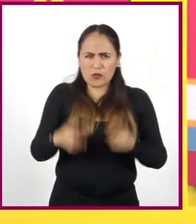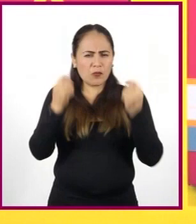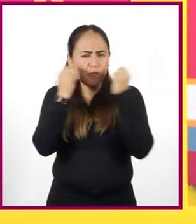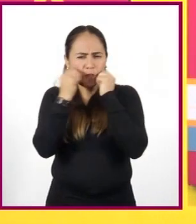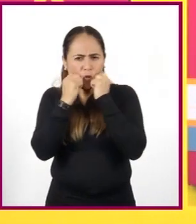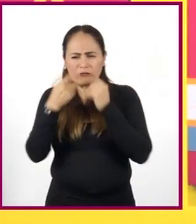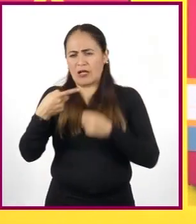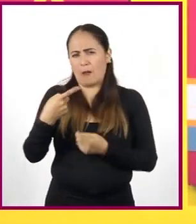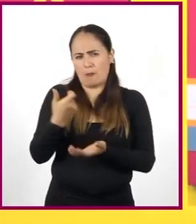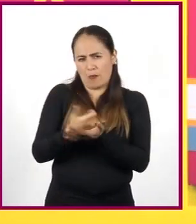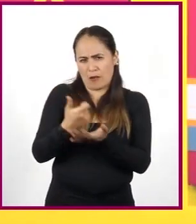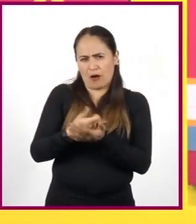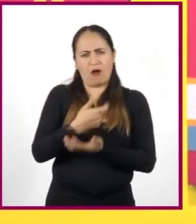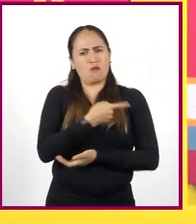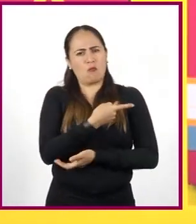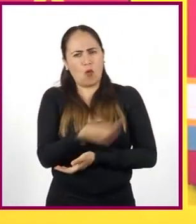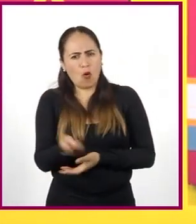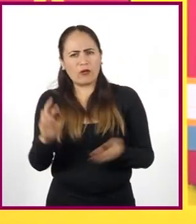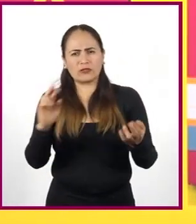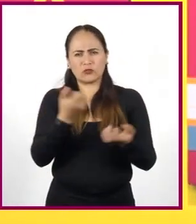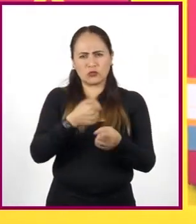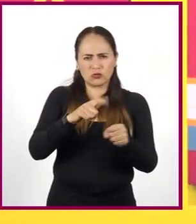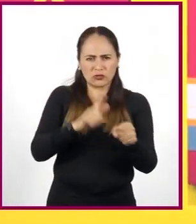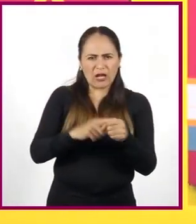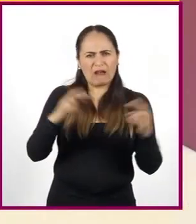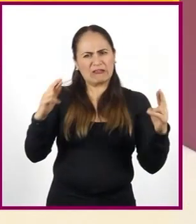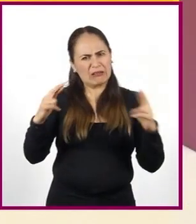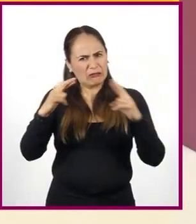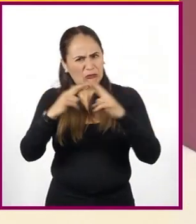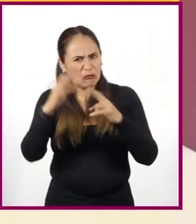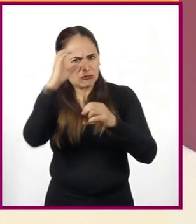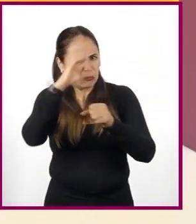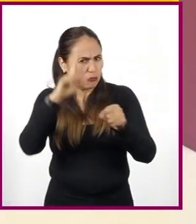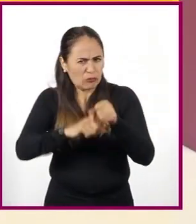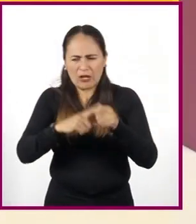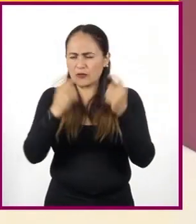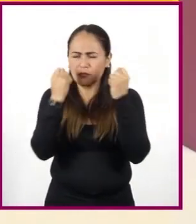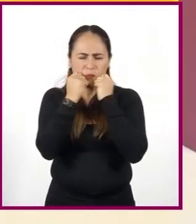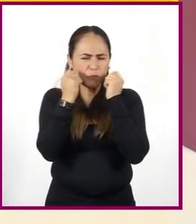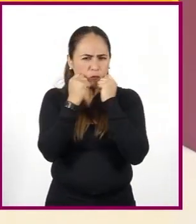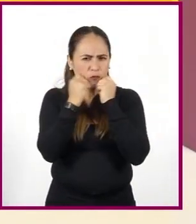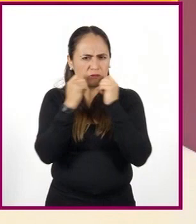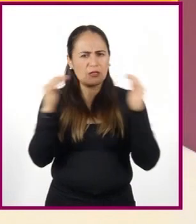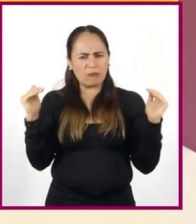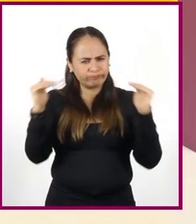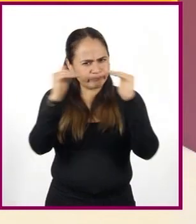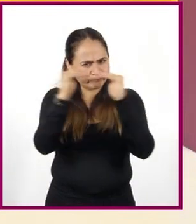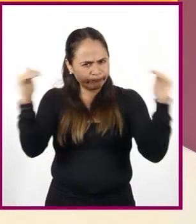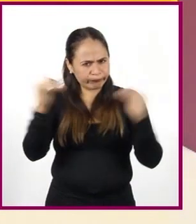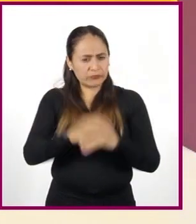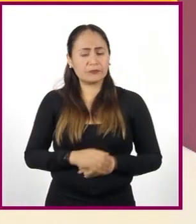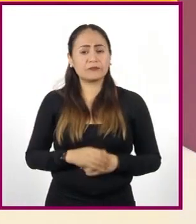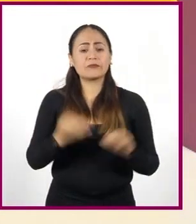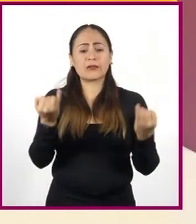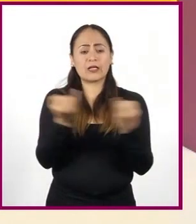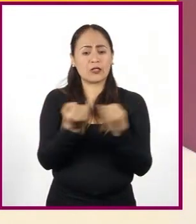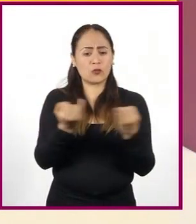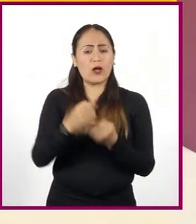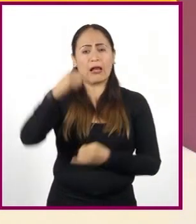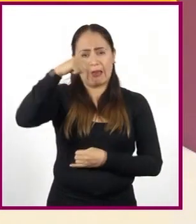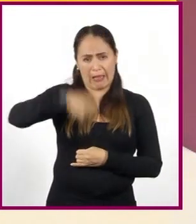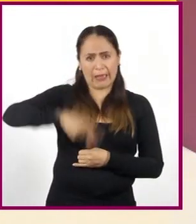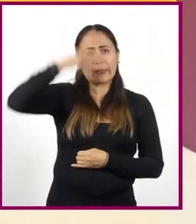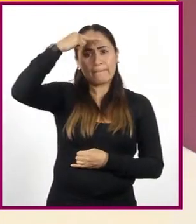económica, social, religiosa o cultural, entre otras. De igual forma, no debemos olvidar que nuestra nación se sustenta